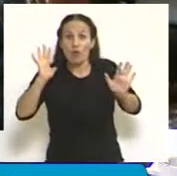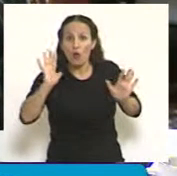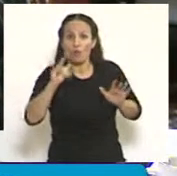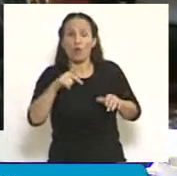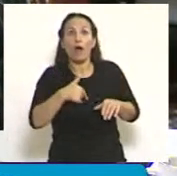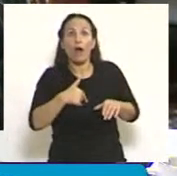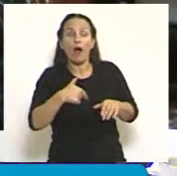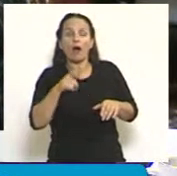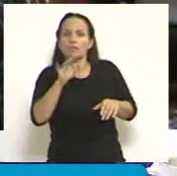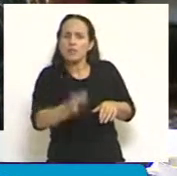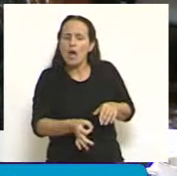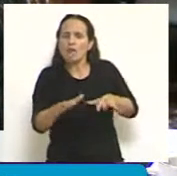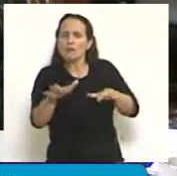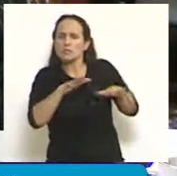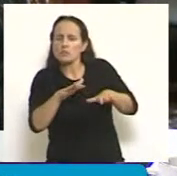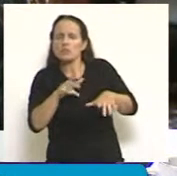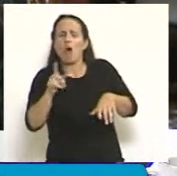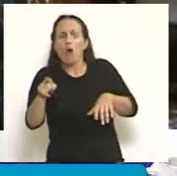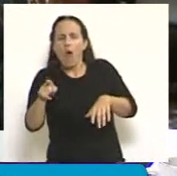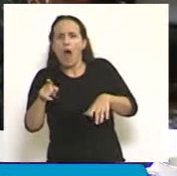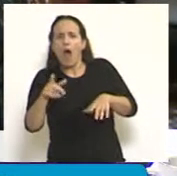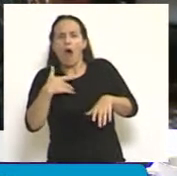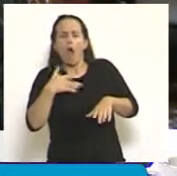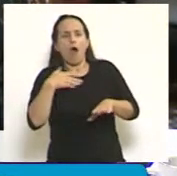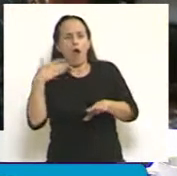Tenemos ahora para abordar